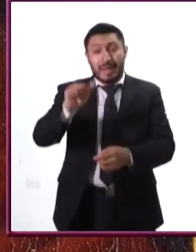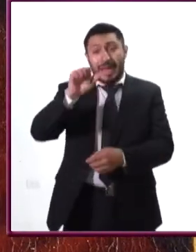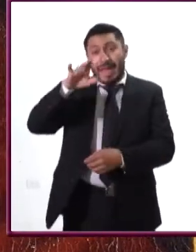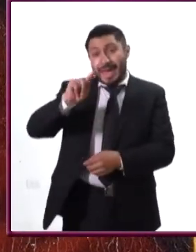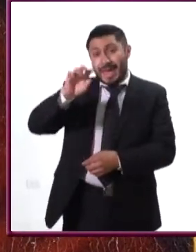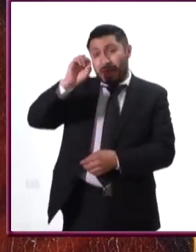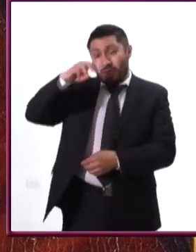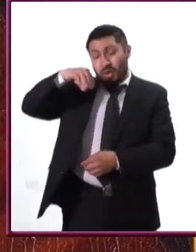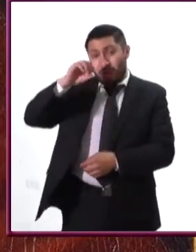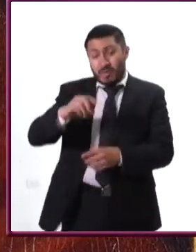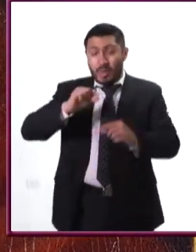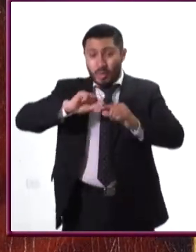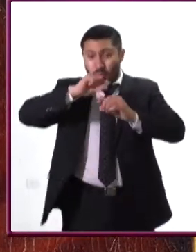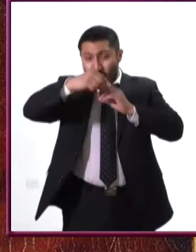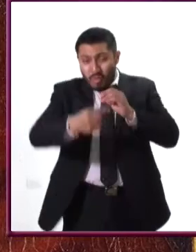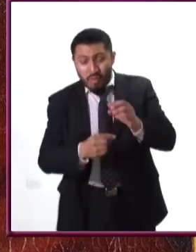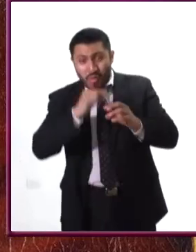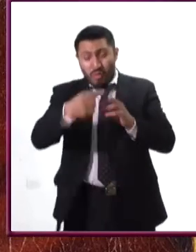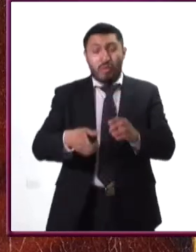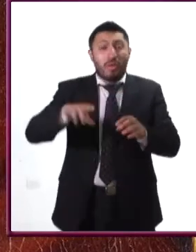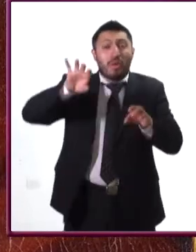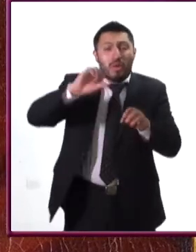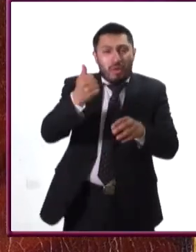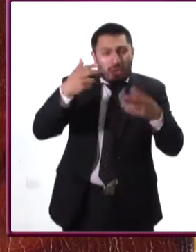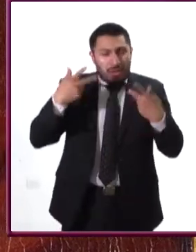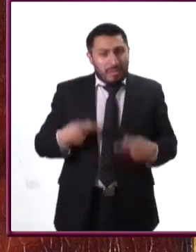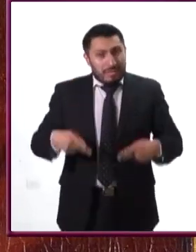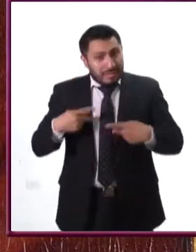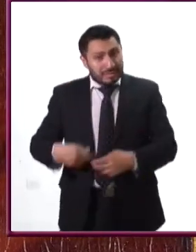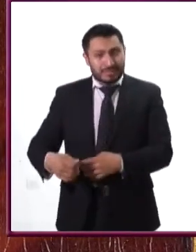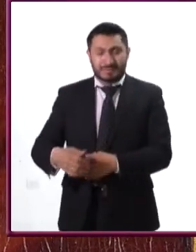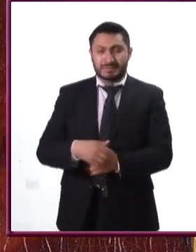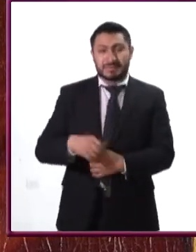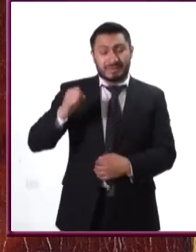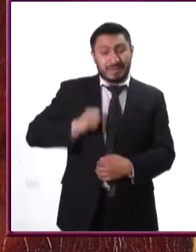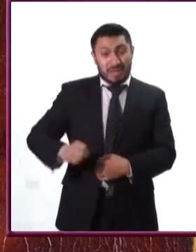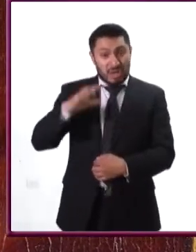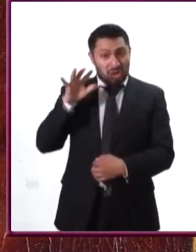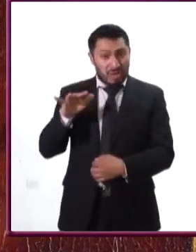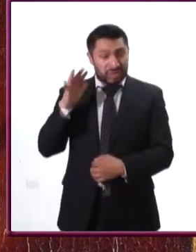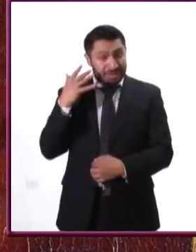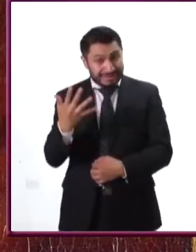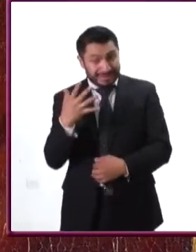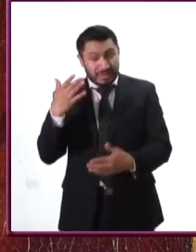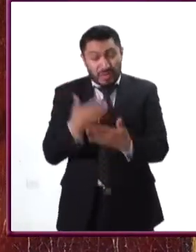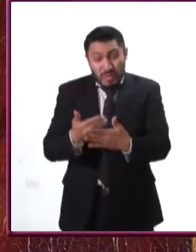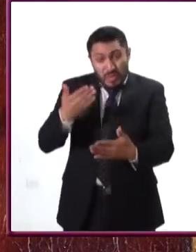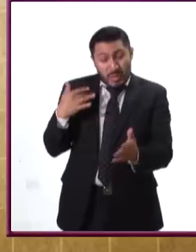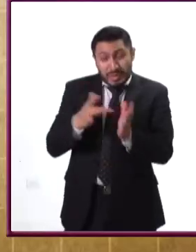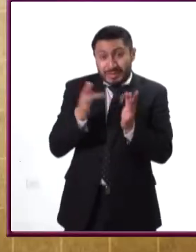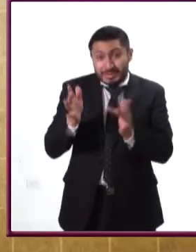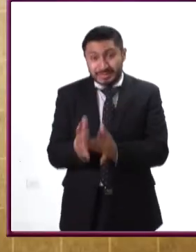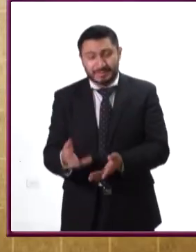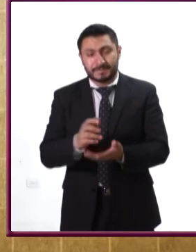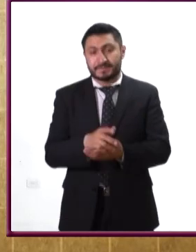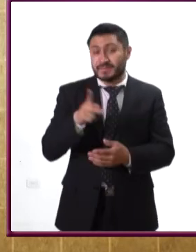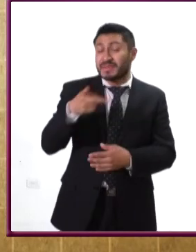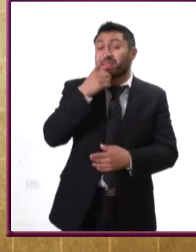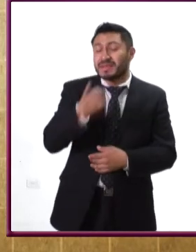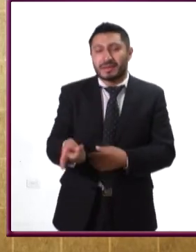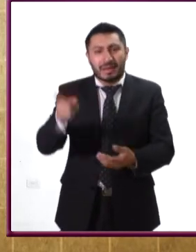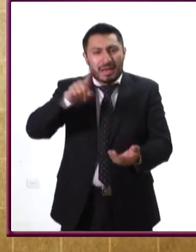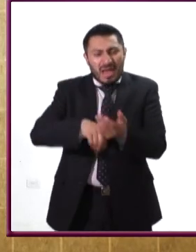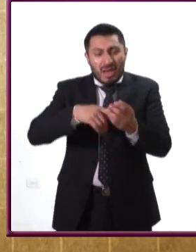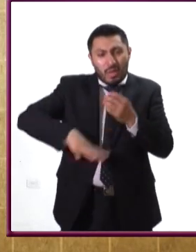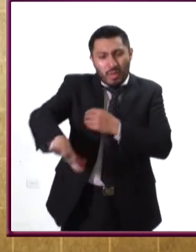fue Demócrito de Abdera en el siglo V antes de nuestra era. Hice verso sin esfuerzo. Él decía